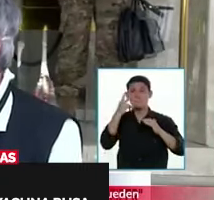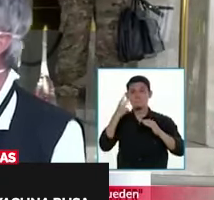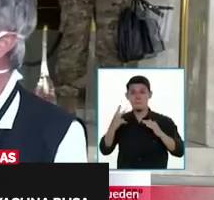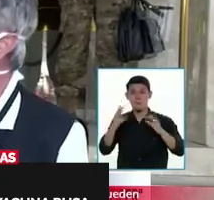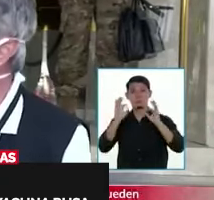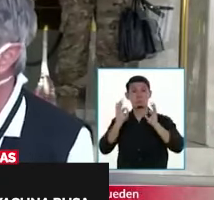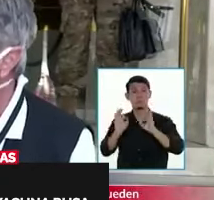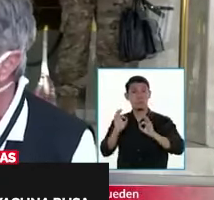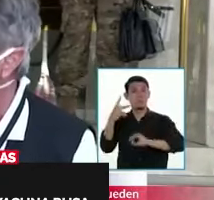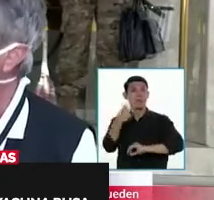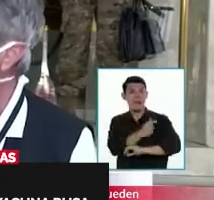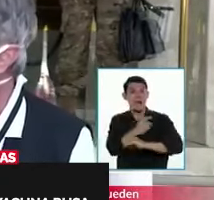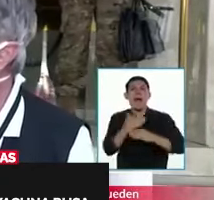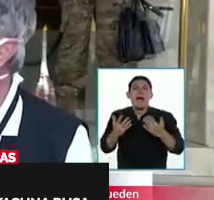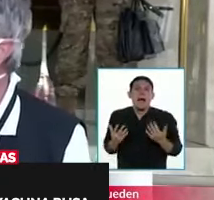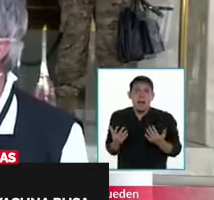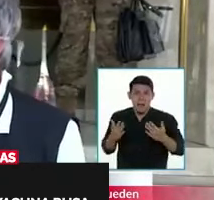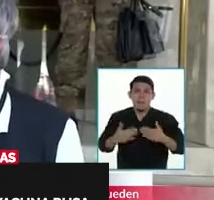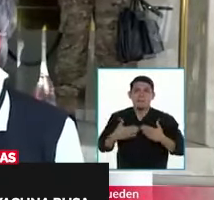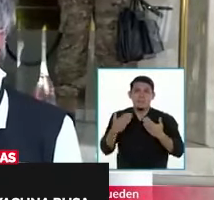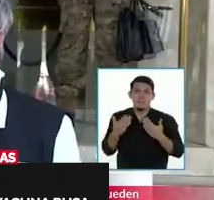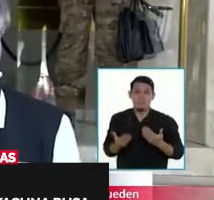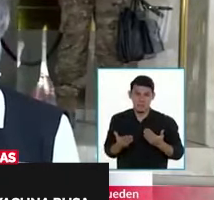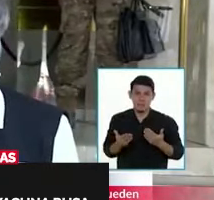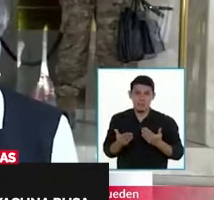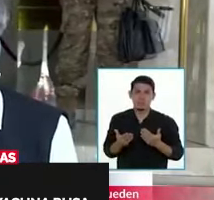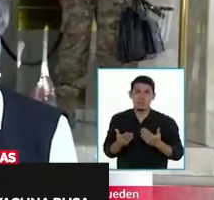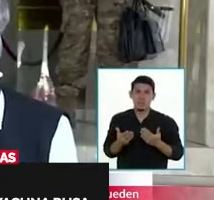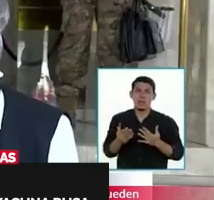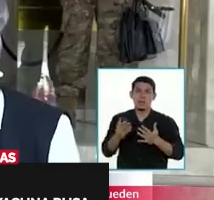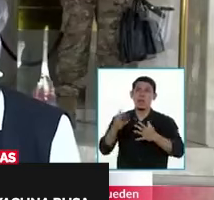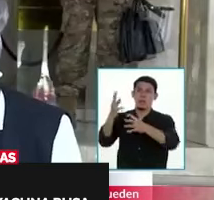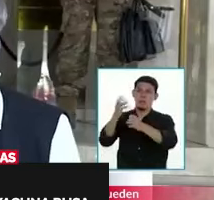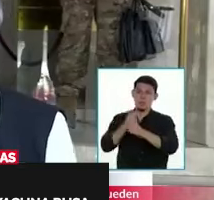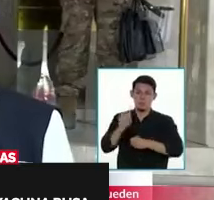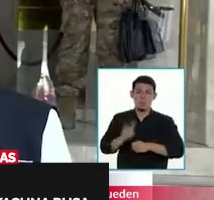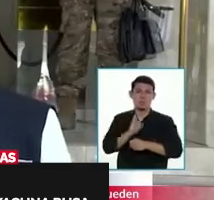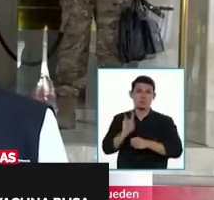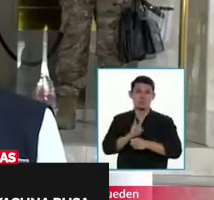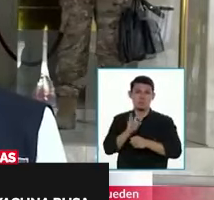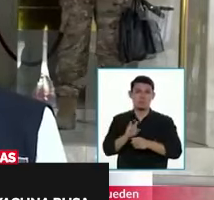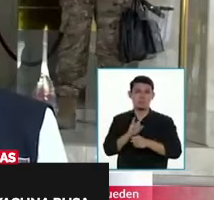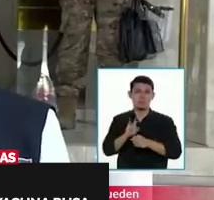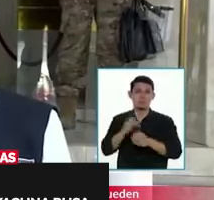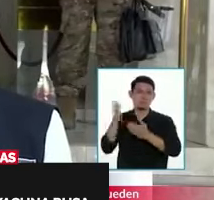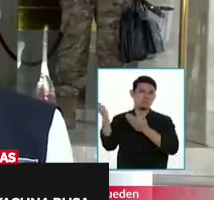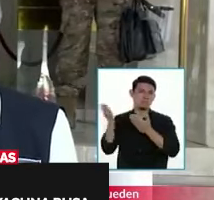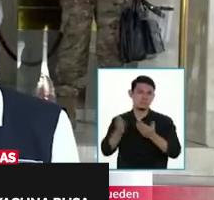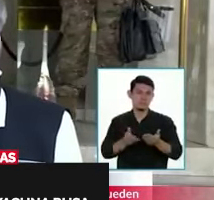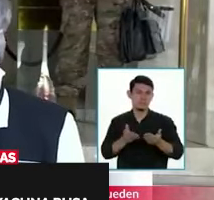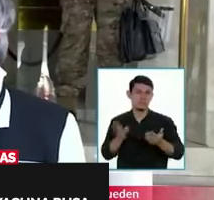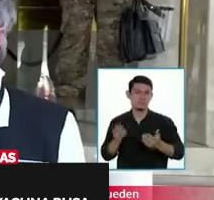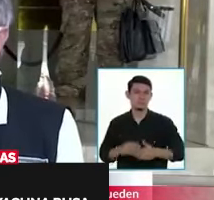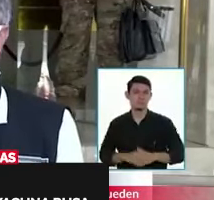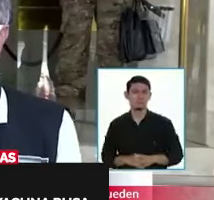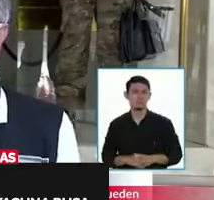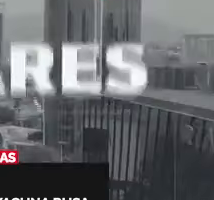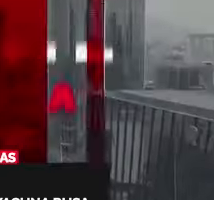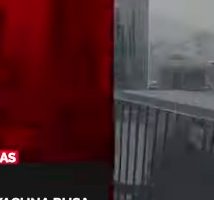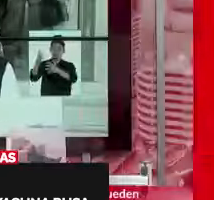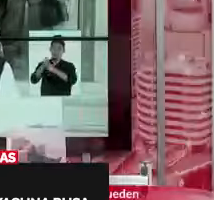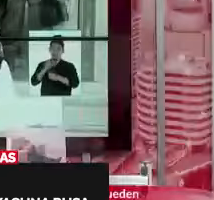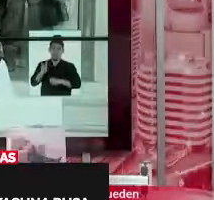efectividad de la vacuna, recién en ese momento podría usarse, aunque la vacuna se haya importado antes de esa